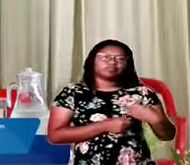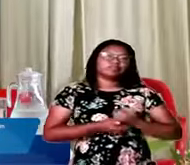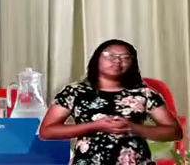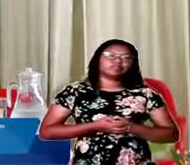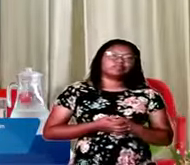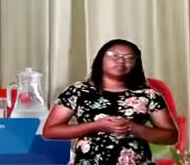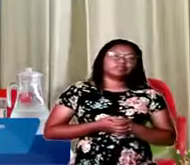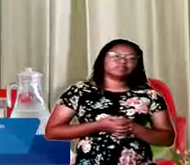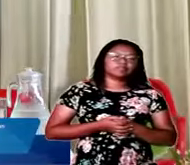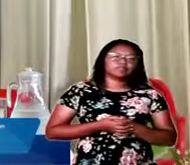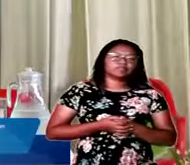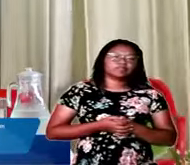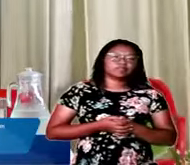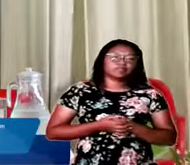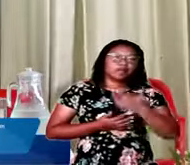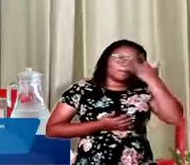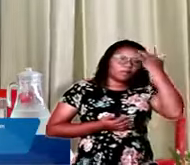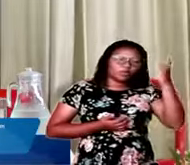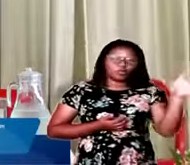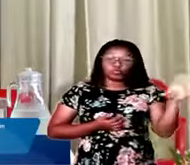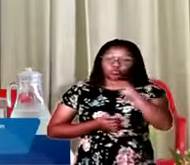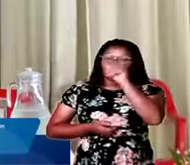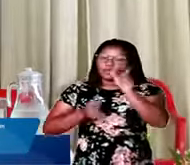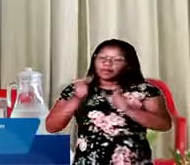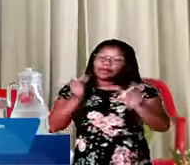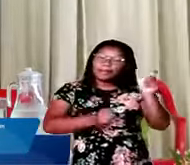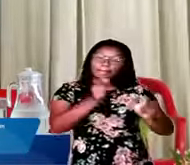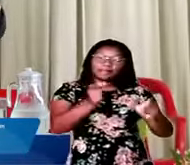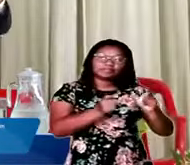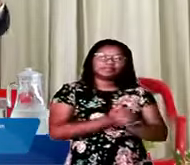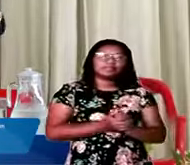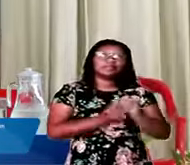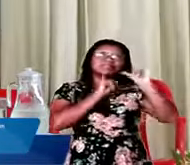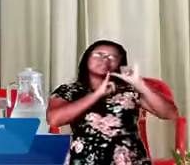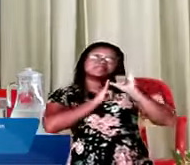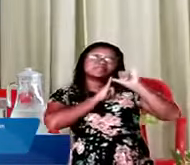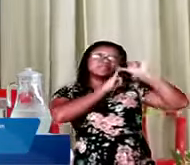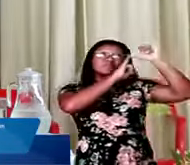Porque todo ser humano tiene la imagen de Dios.